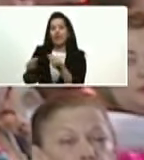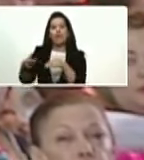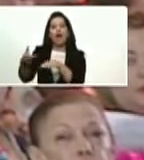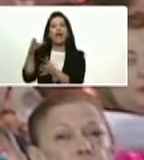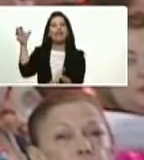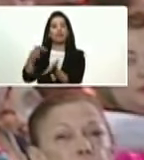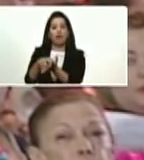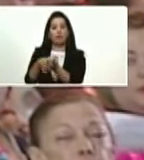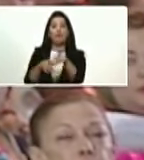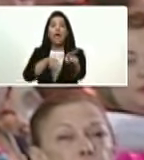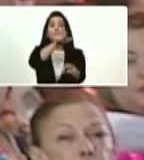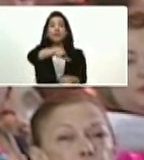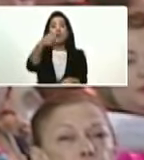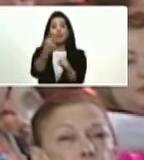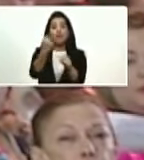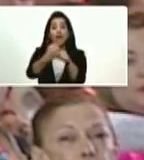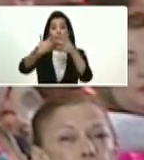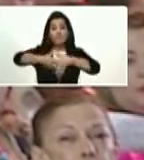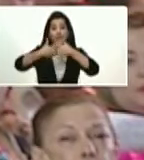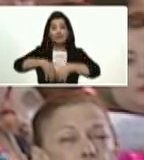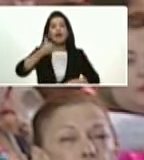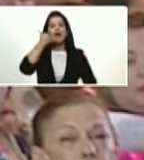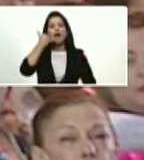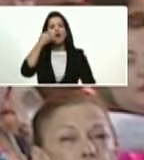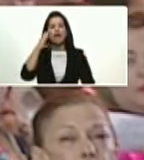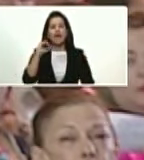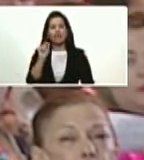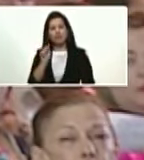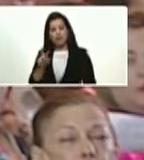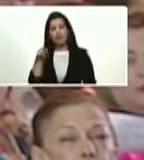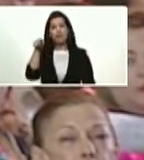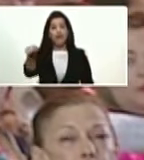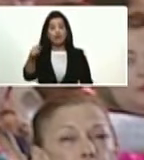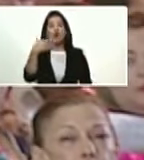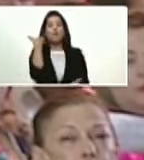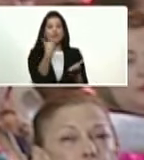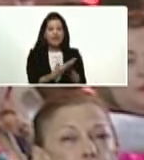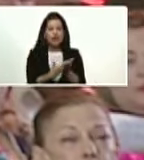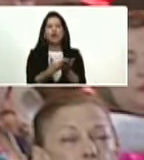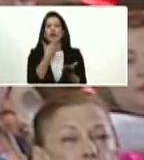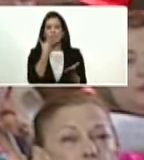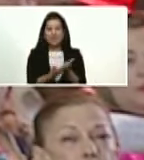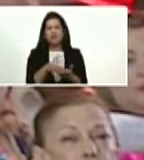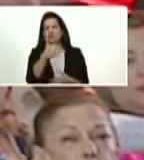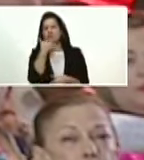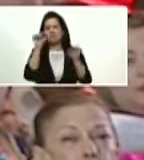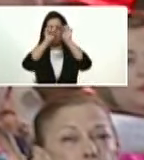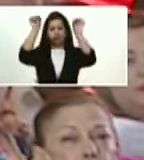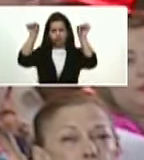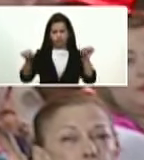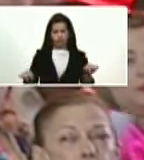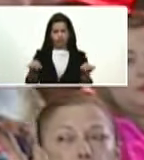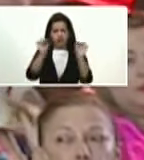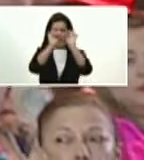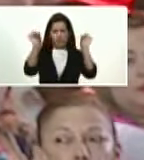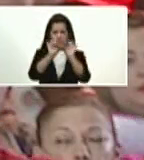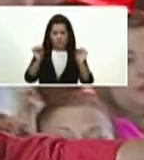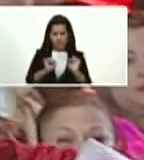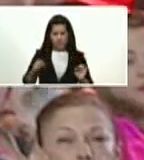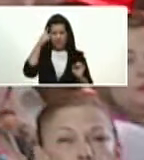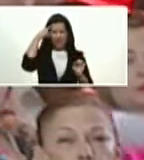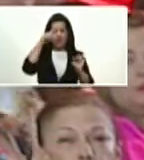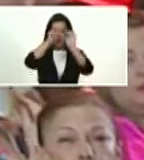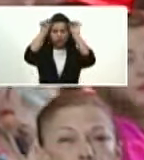Cantebé, que le estamos haciendo unas bridas, presidente, más de 3.000 bridas para comenzar, las cuales